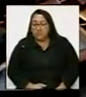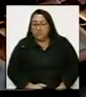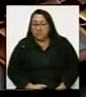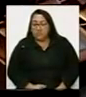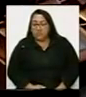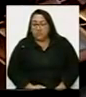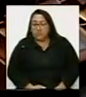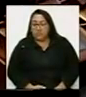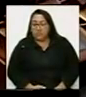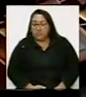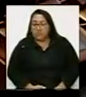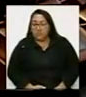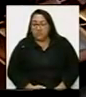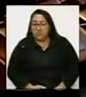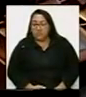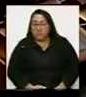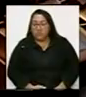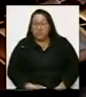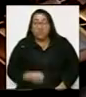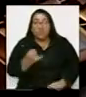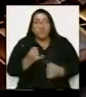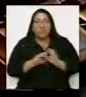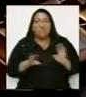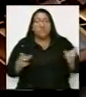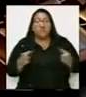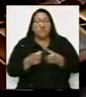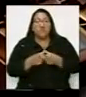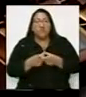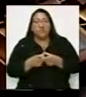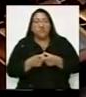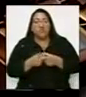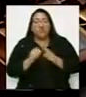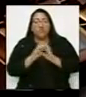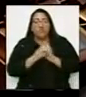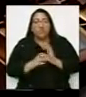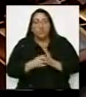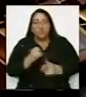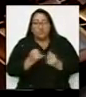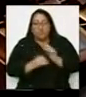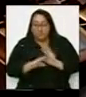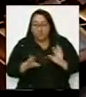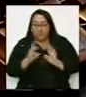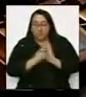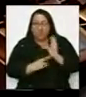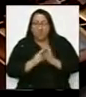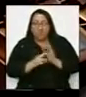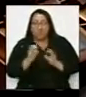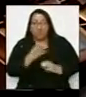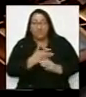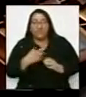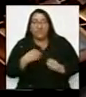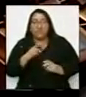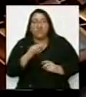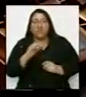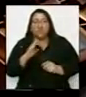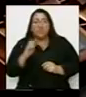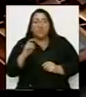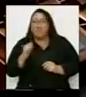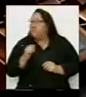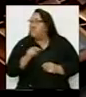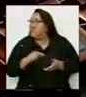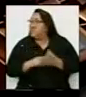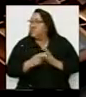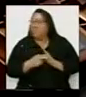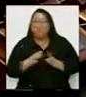Acaba de levantarse entonces la sesión de extraordinaria de la Comisión de Constitución y Reglamento, presidida por la congresista Rosa María